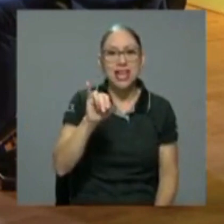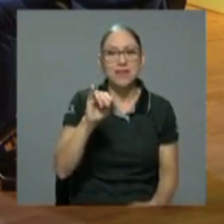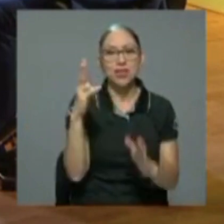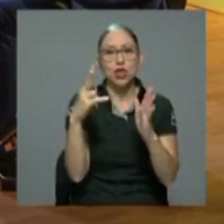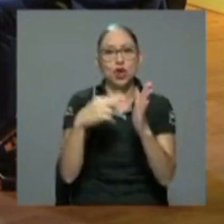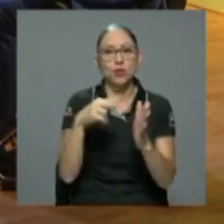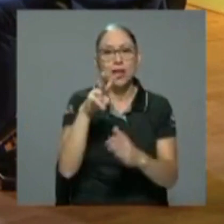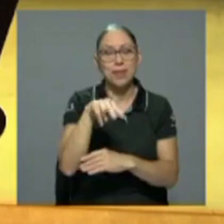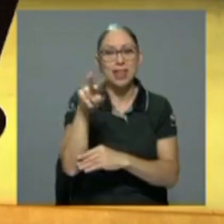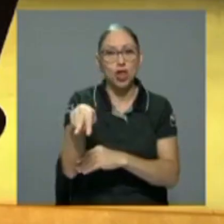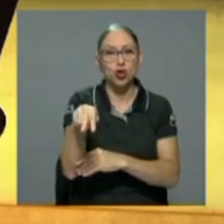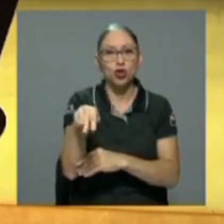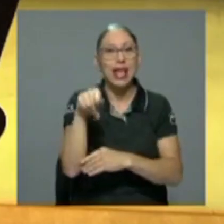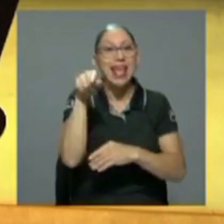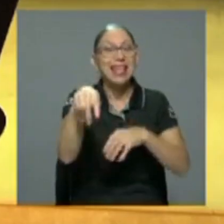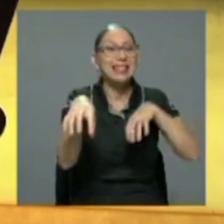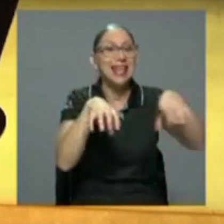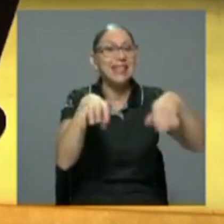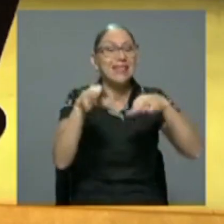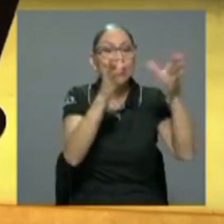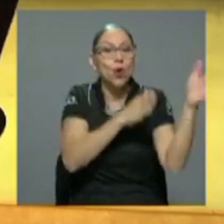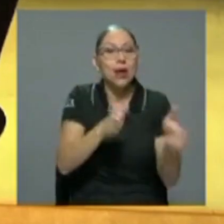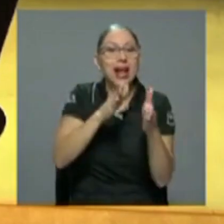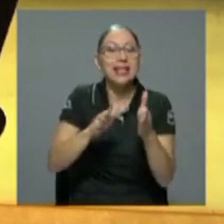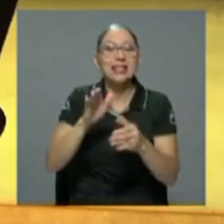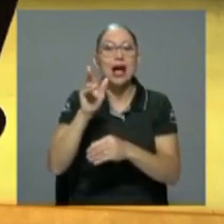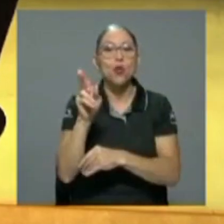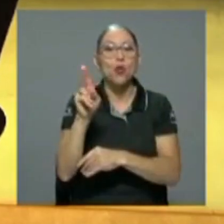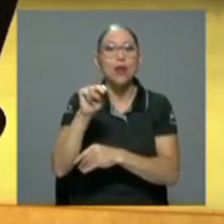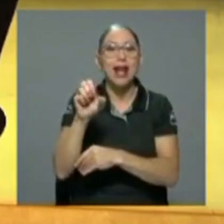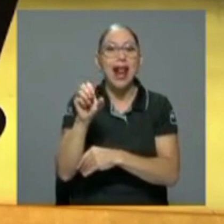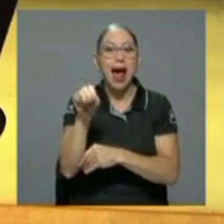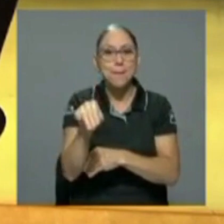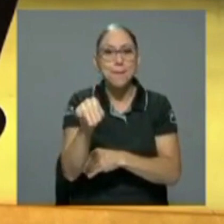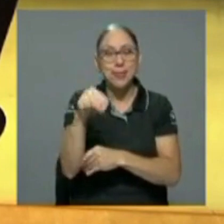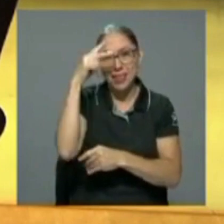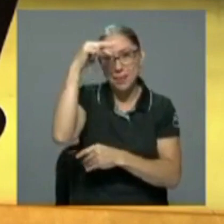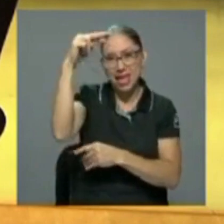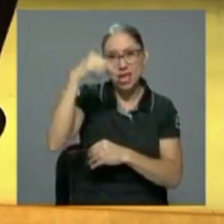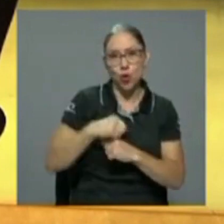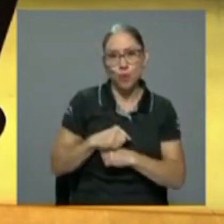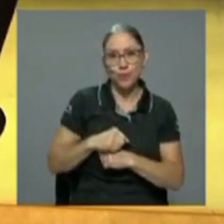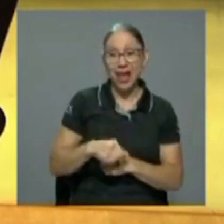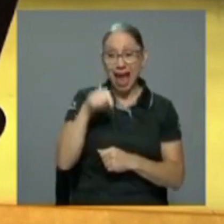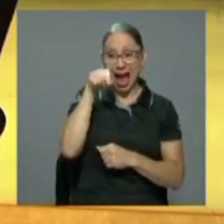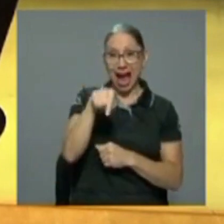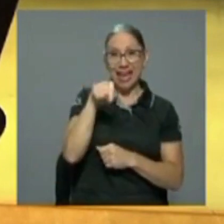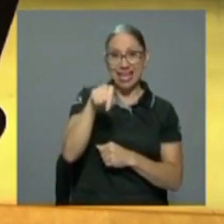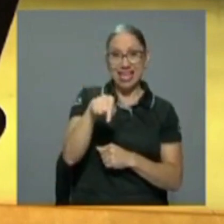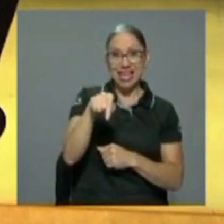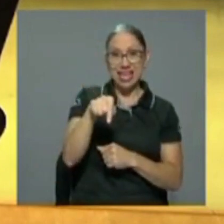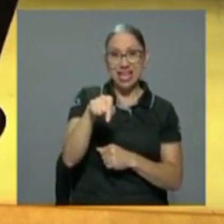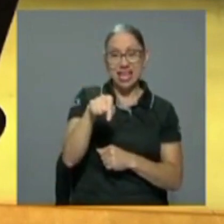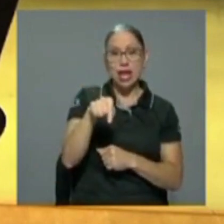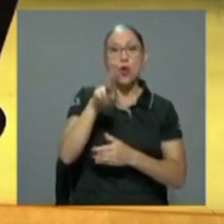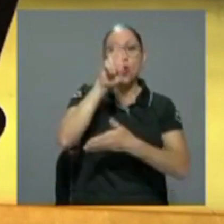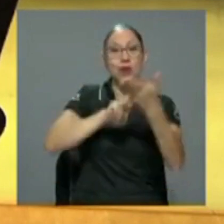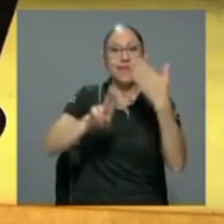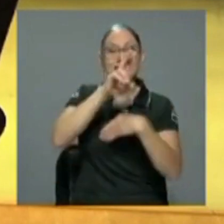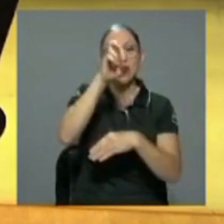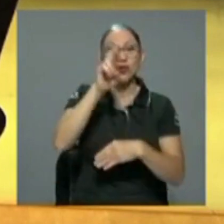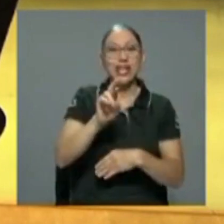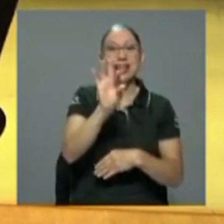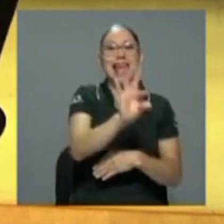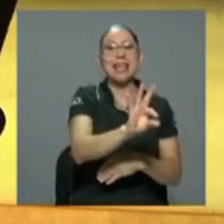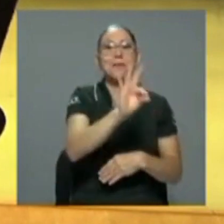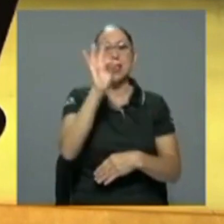organiza la UNAM de México. En esta feria, la Universidad de Costa Rica fue una de las dos invitadas de honor. La